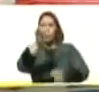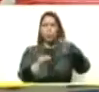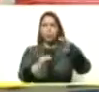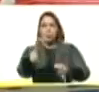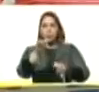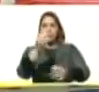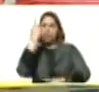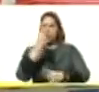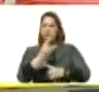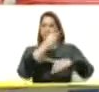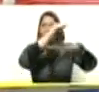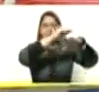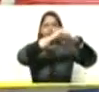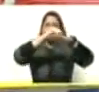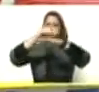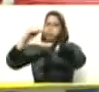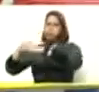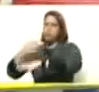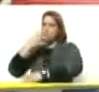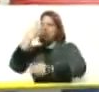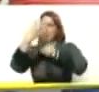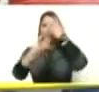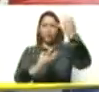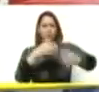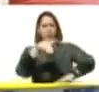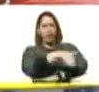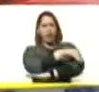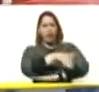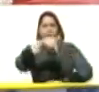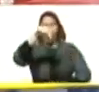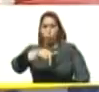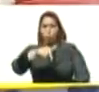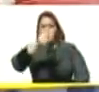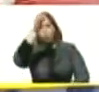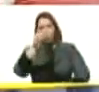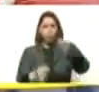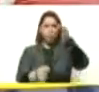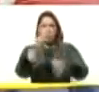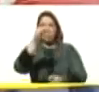sido el reclamo de ustedes en las calles hoy. ¡Justicia!